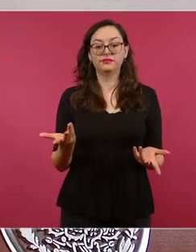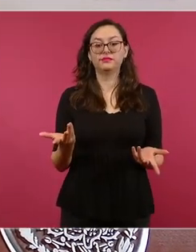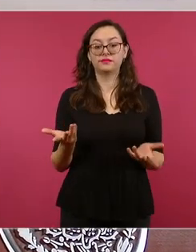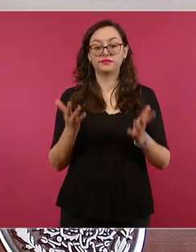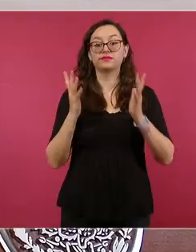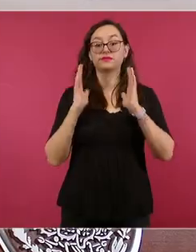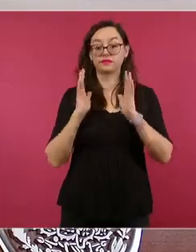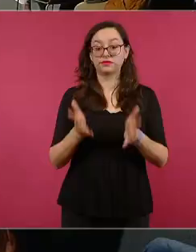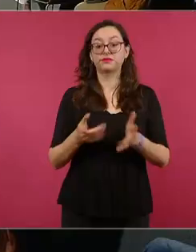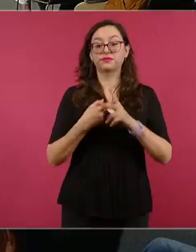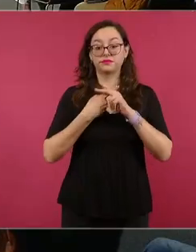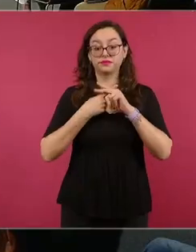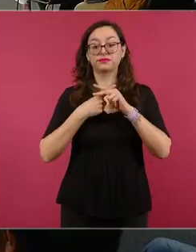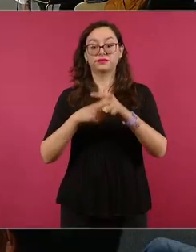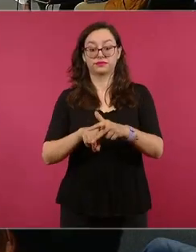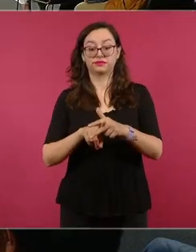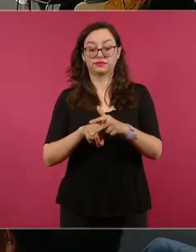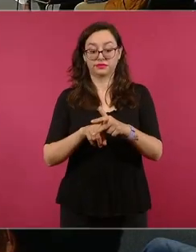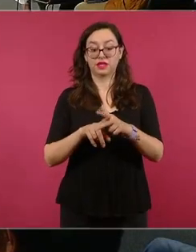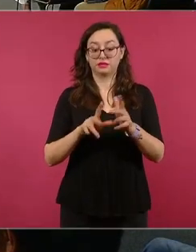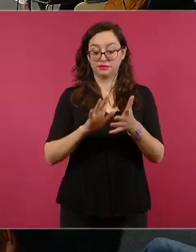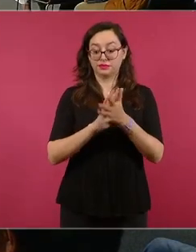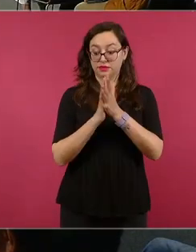iniciar la transformación en el poder